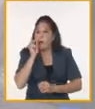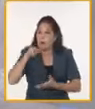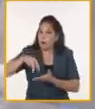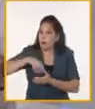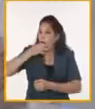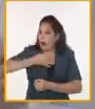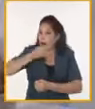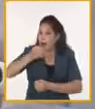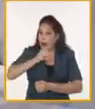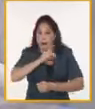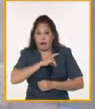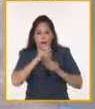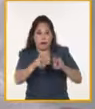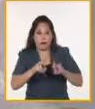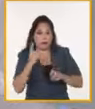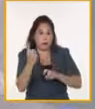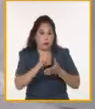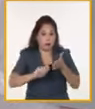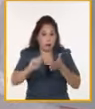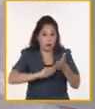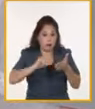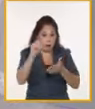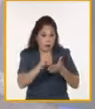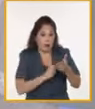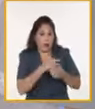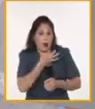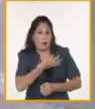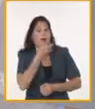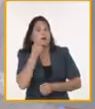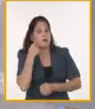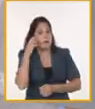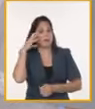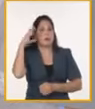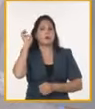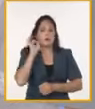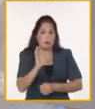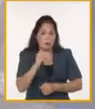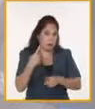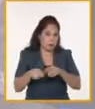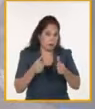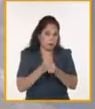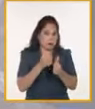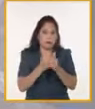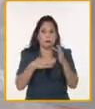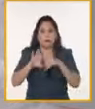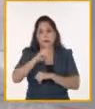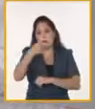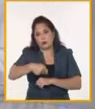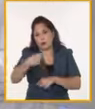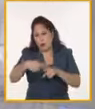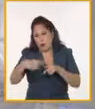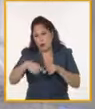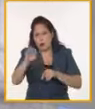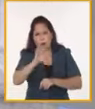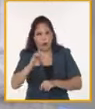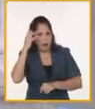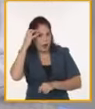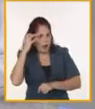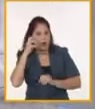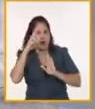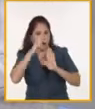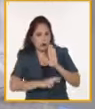diputado y ya el trabajo que veníamos realizando también con la asesoría de los compañeros Ministerio de Justicia y otros organismos es emitió